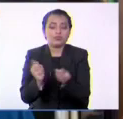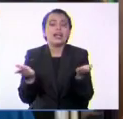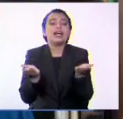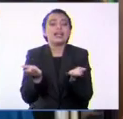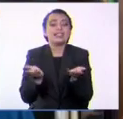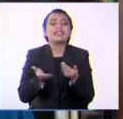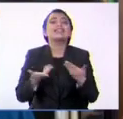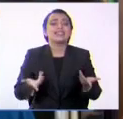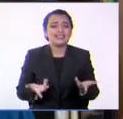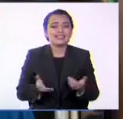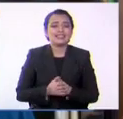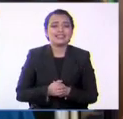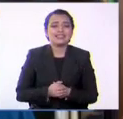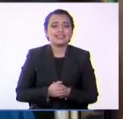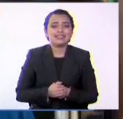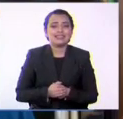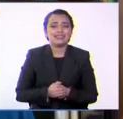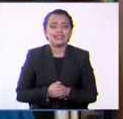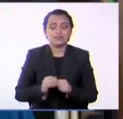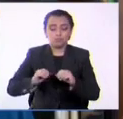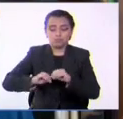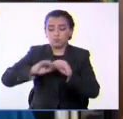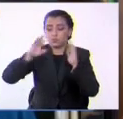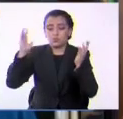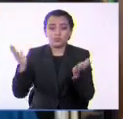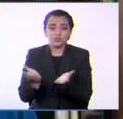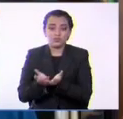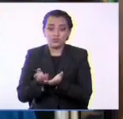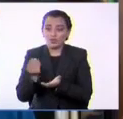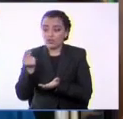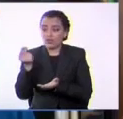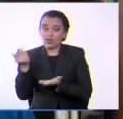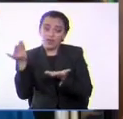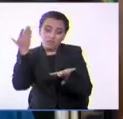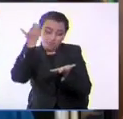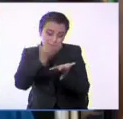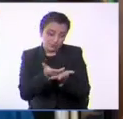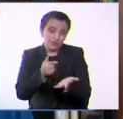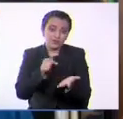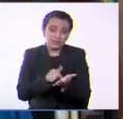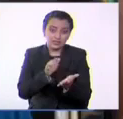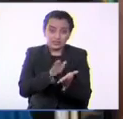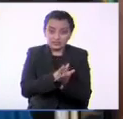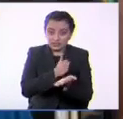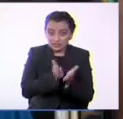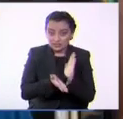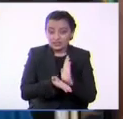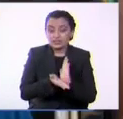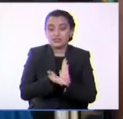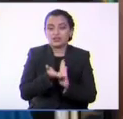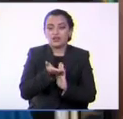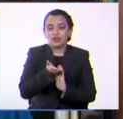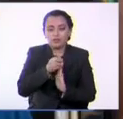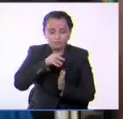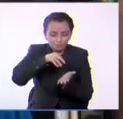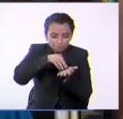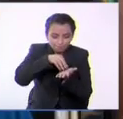carácter global, con inversión global, pero que se desarrollan en territorios específicos, en territorios muchas